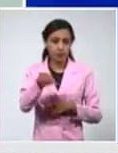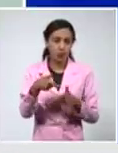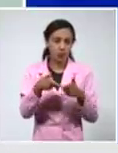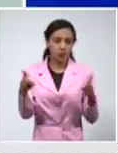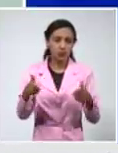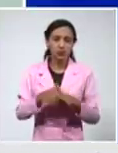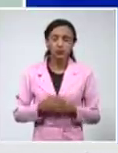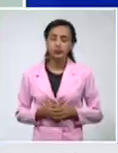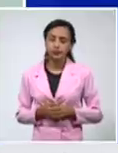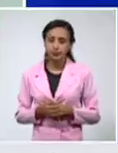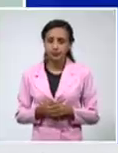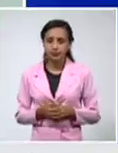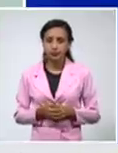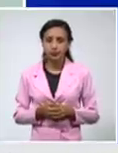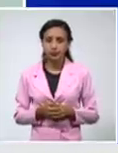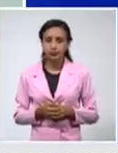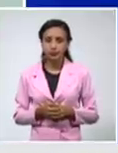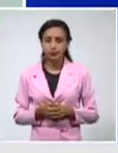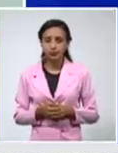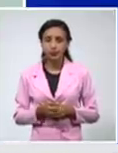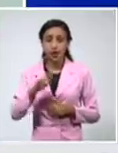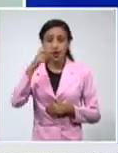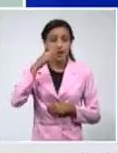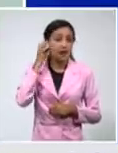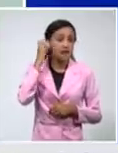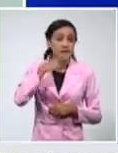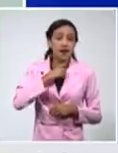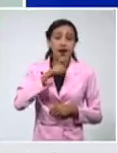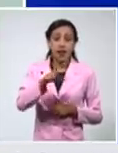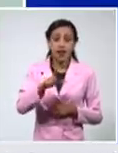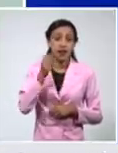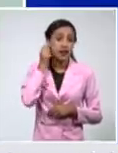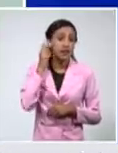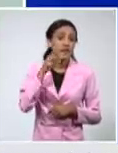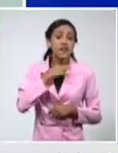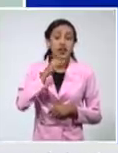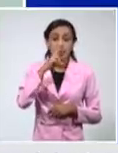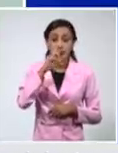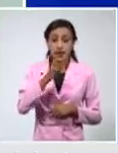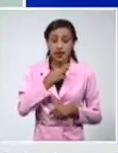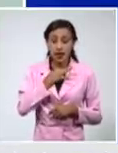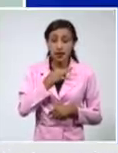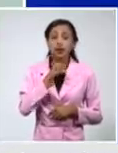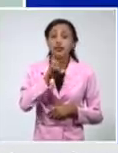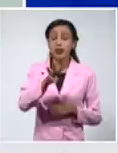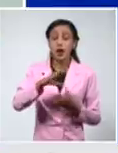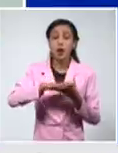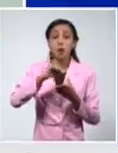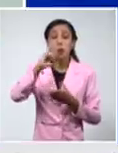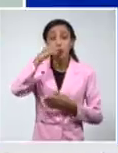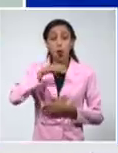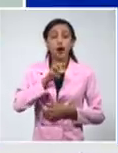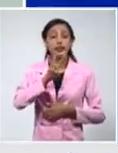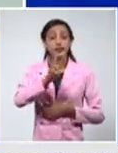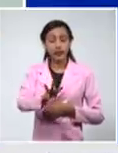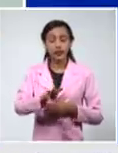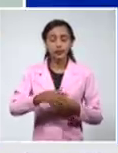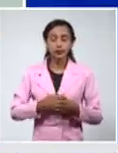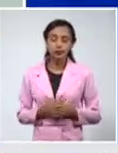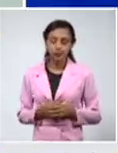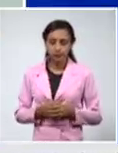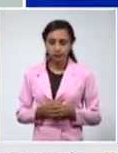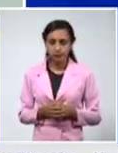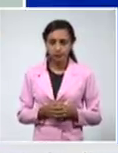uno. Rafael Freire, Moa con 3 cada uno. Y Báguano con un caso autóctono